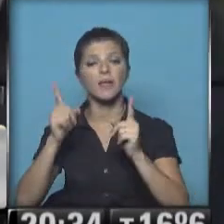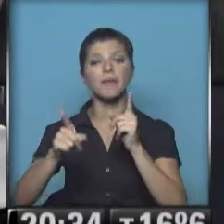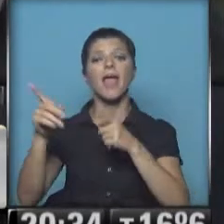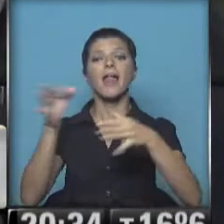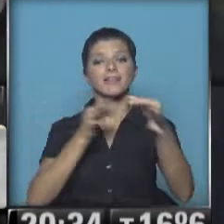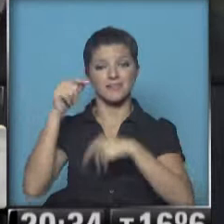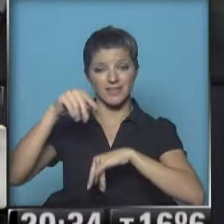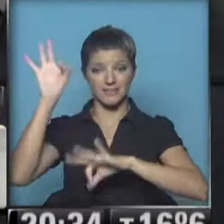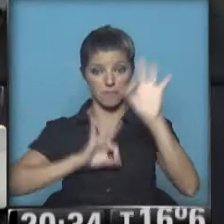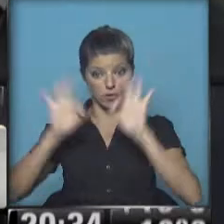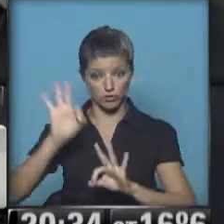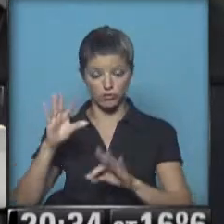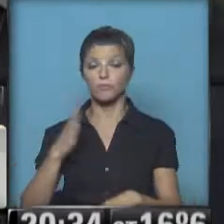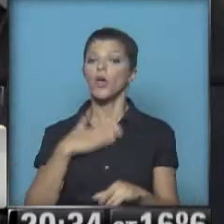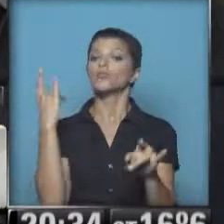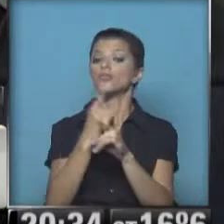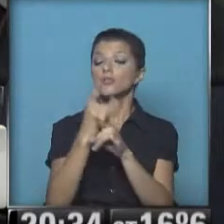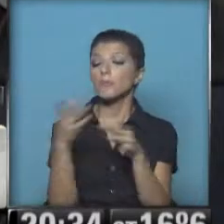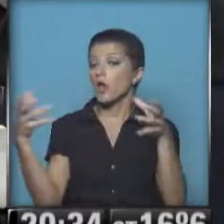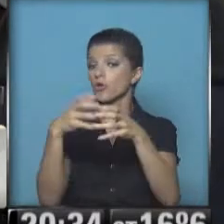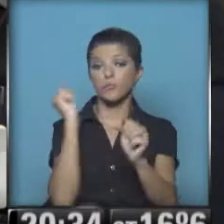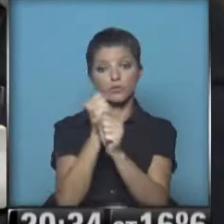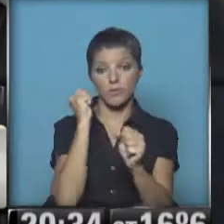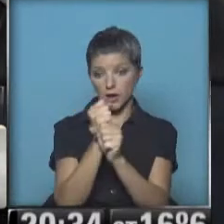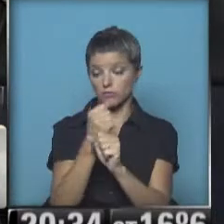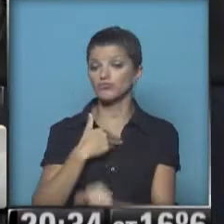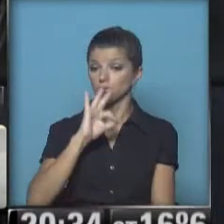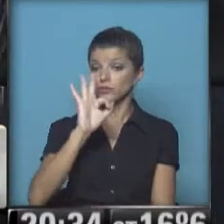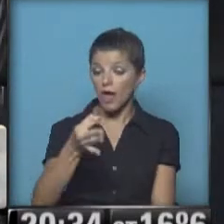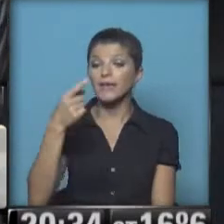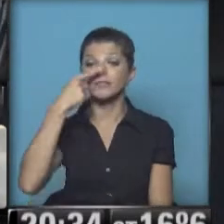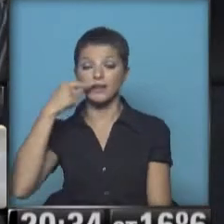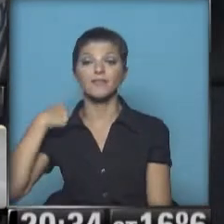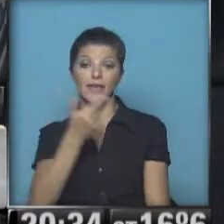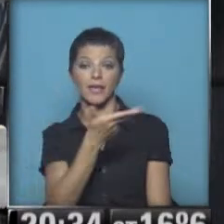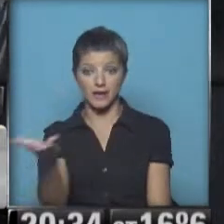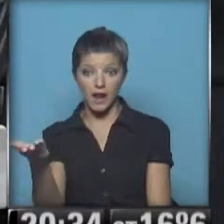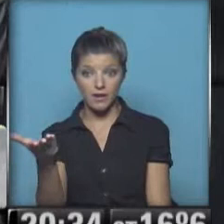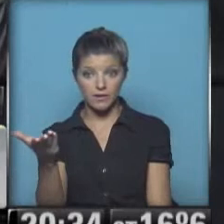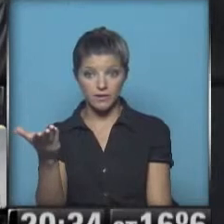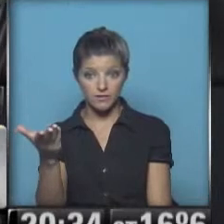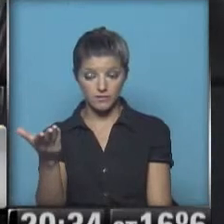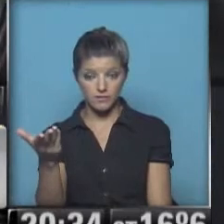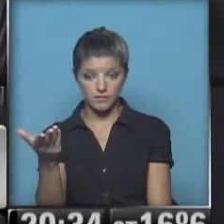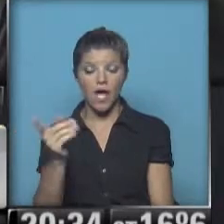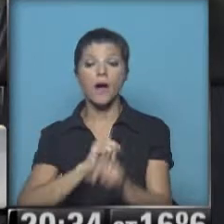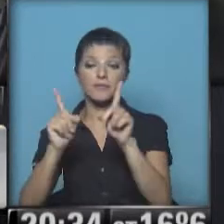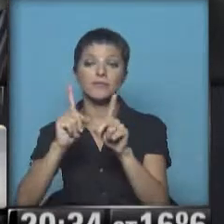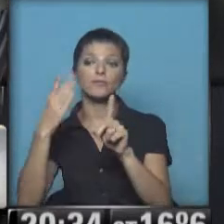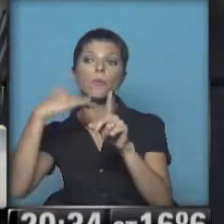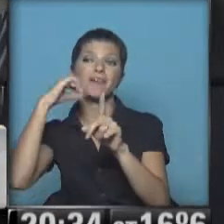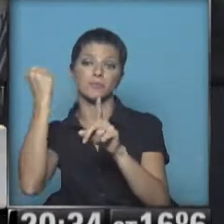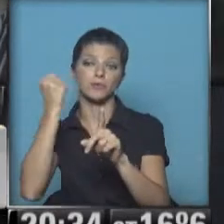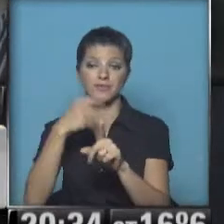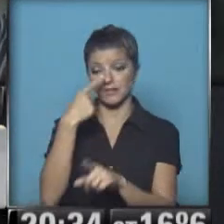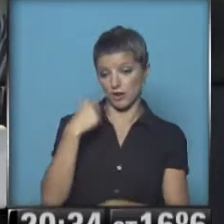proyecto. Siempre yo he trabajado en equipo y sé que los intereses generales muchas veces están sobre los intereses